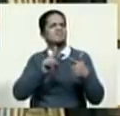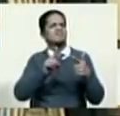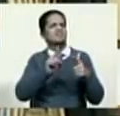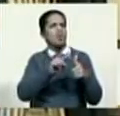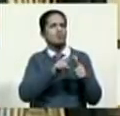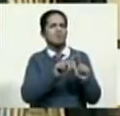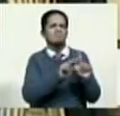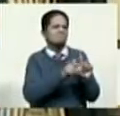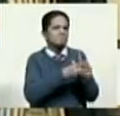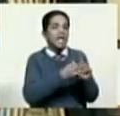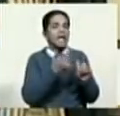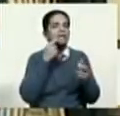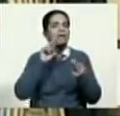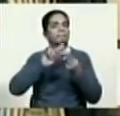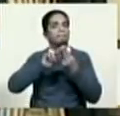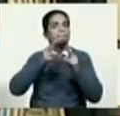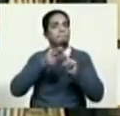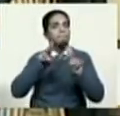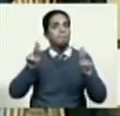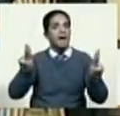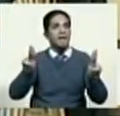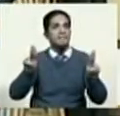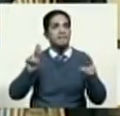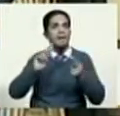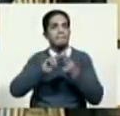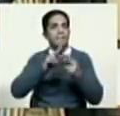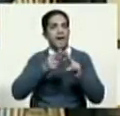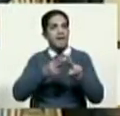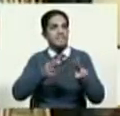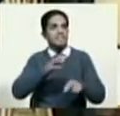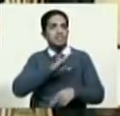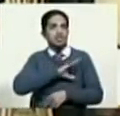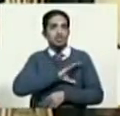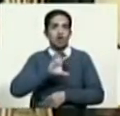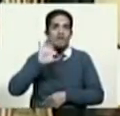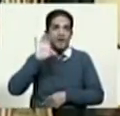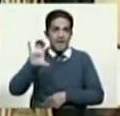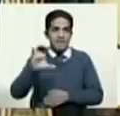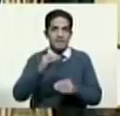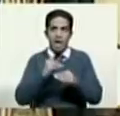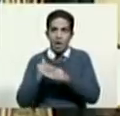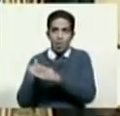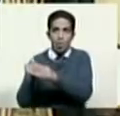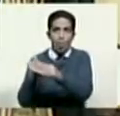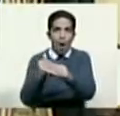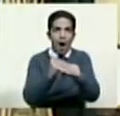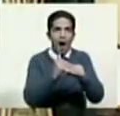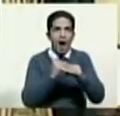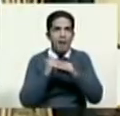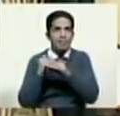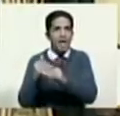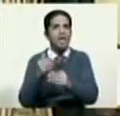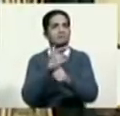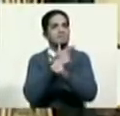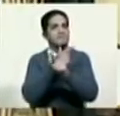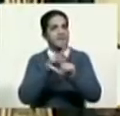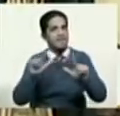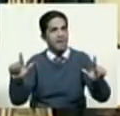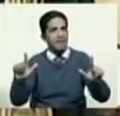paz del país, la paz con soberanía, la paz con igualdad, la paz con libertad.